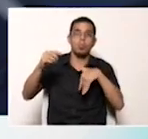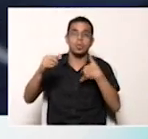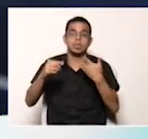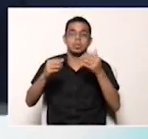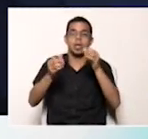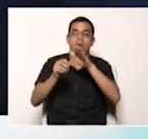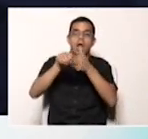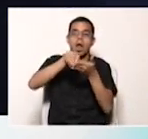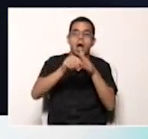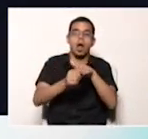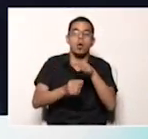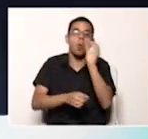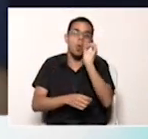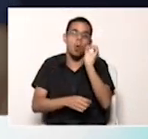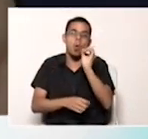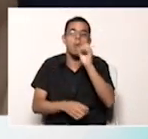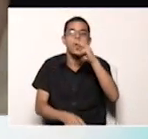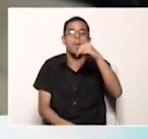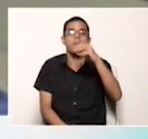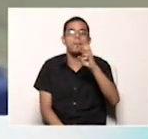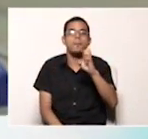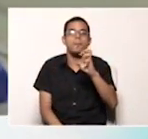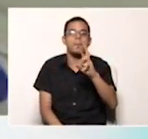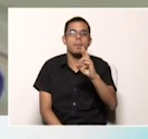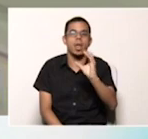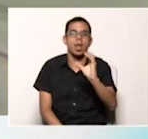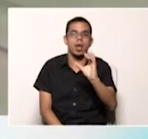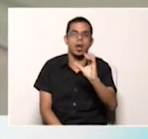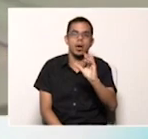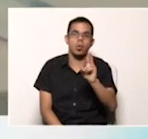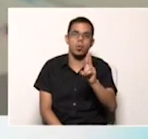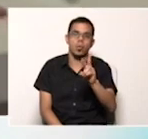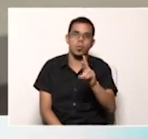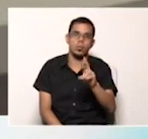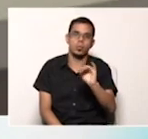mercurio. Existen otros tipos de